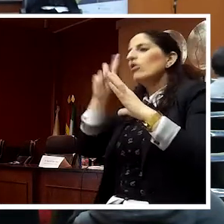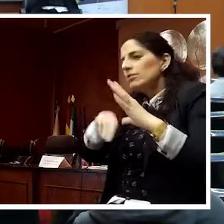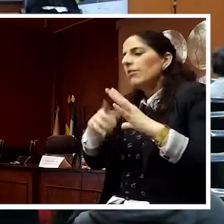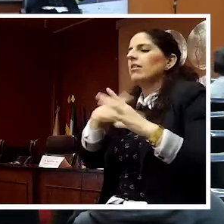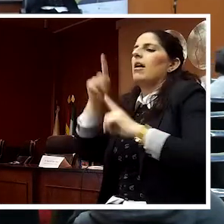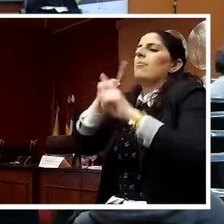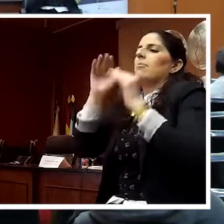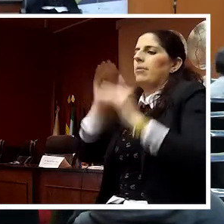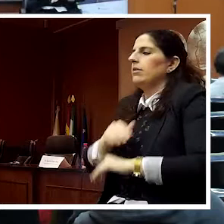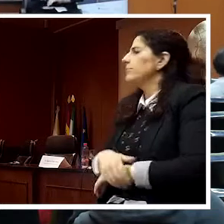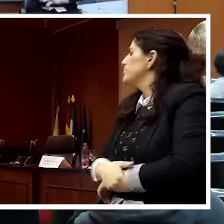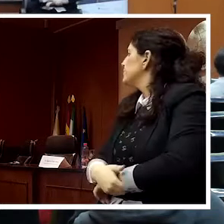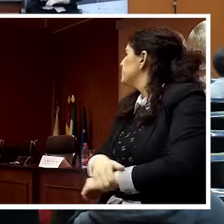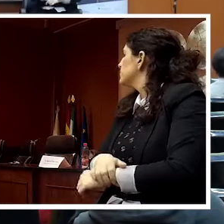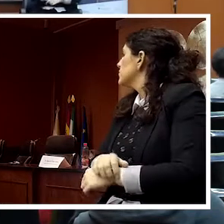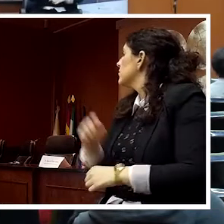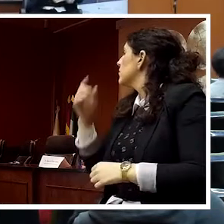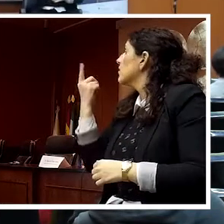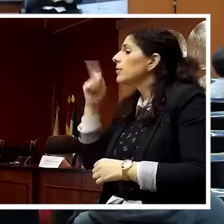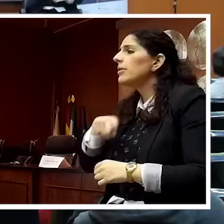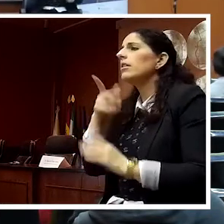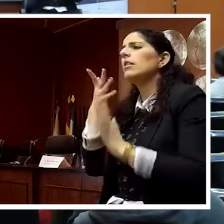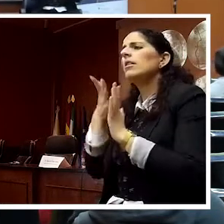repita. Cuando hablamos de